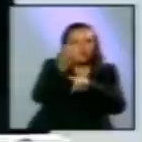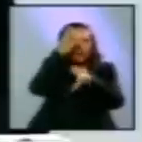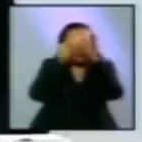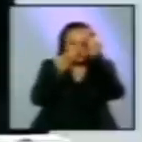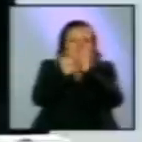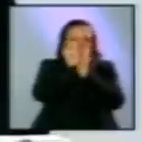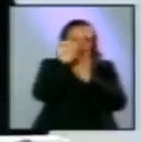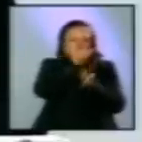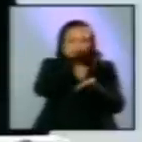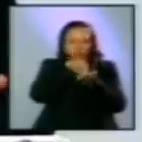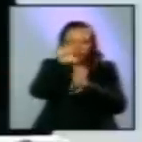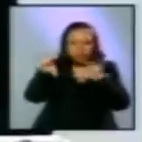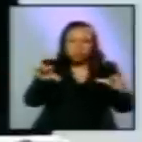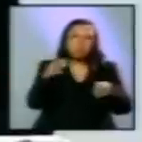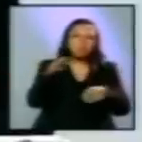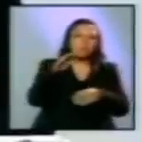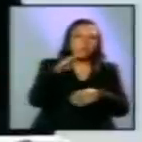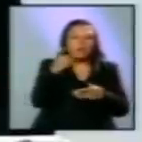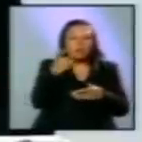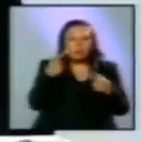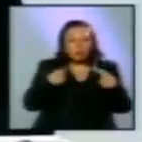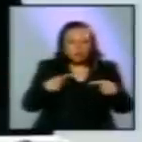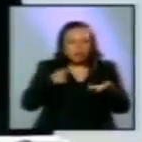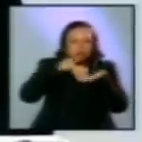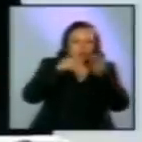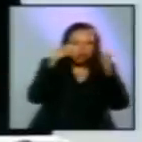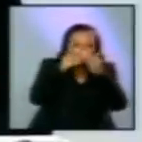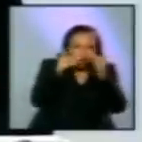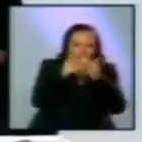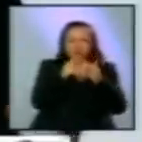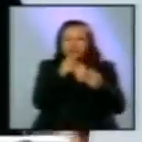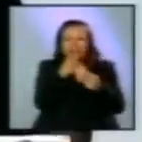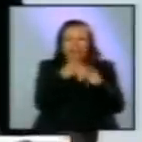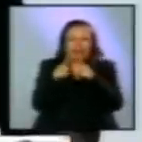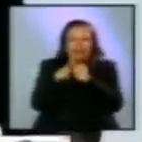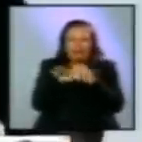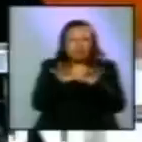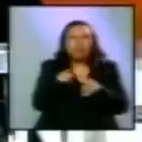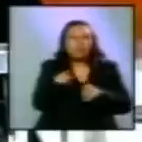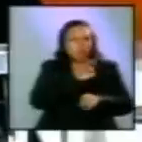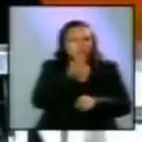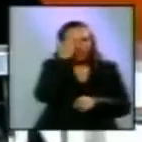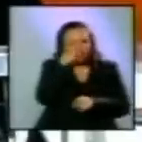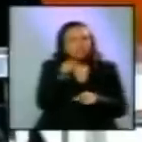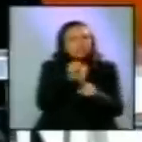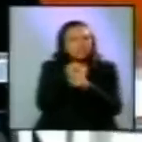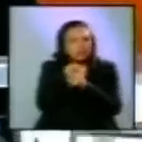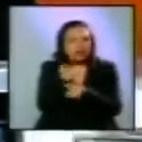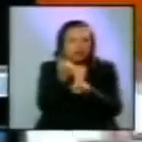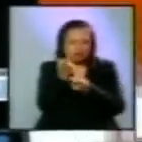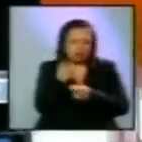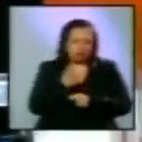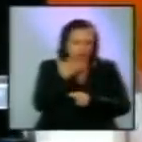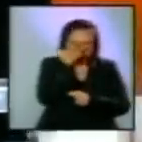casa o cualquier persona de cualquier oficio pueda conocer el uso del Internet. Son algunas de las acciones a las que me... Muchas gracias.